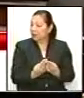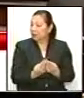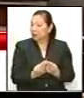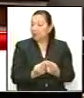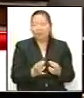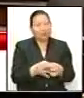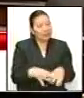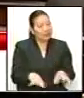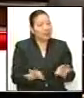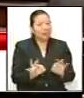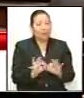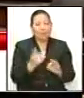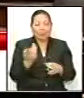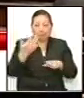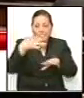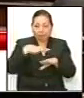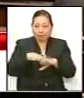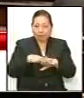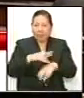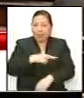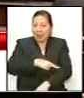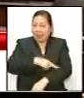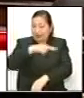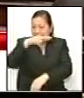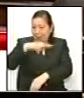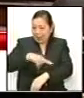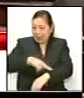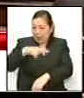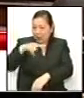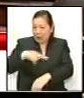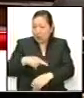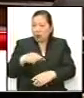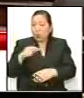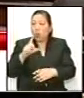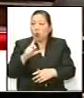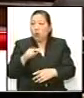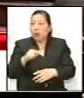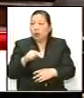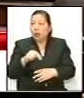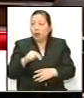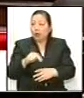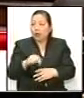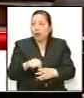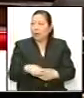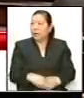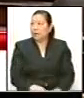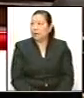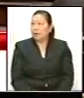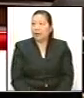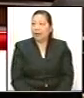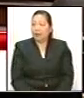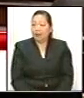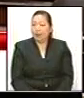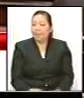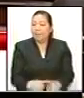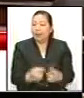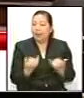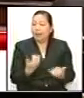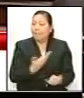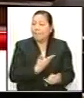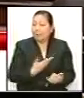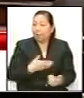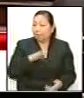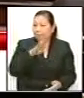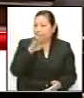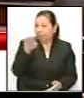suma importancia para la integración regional. El UNASUR se está haciendo pedazos. Y es por eso que va el presidente a